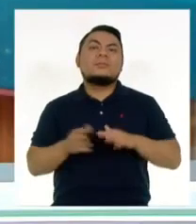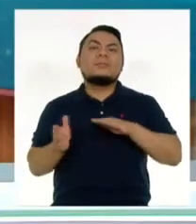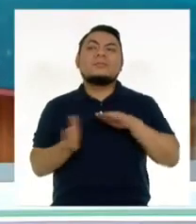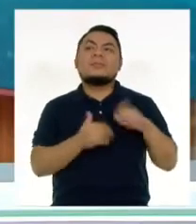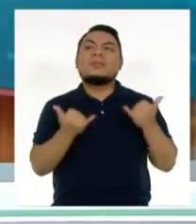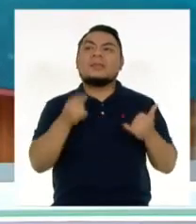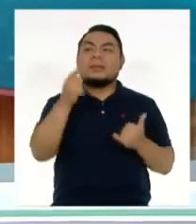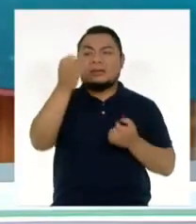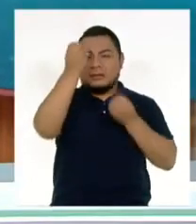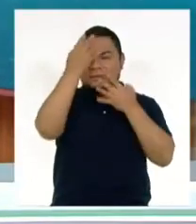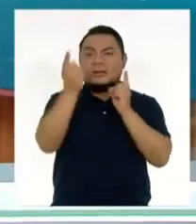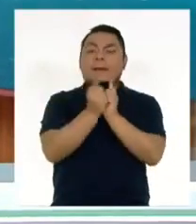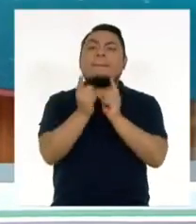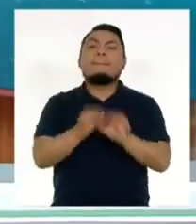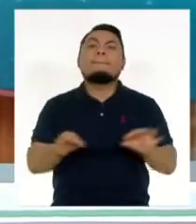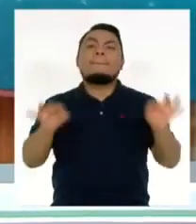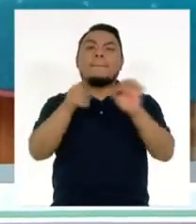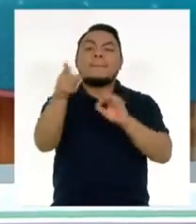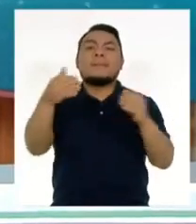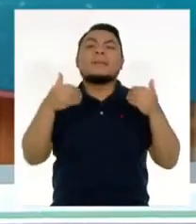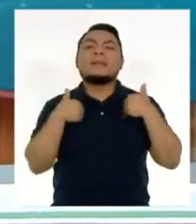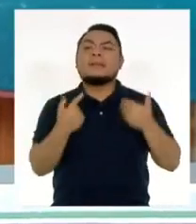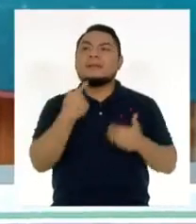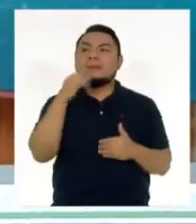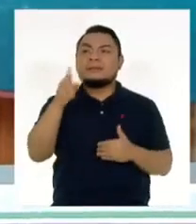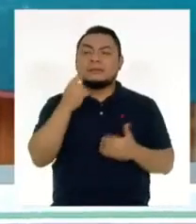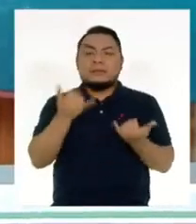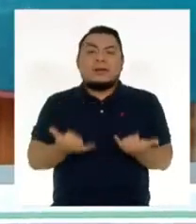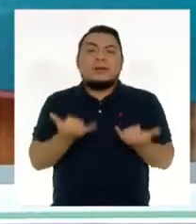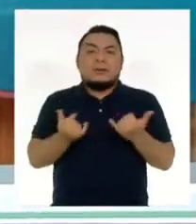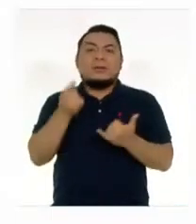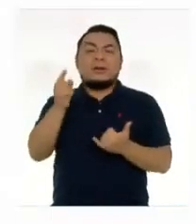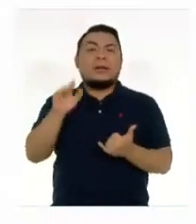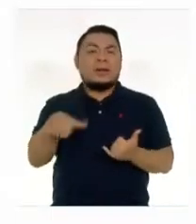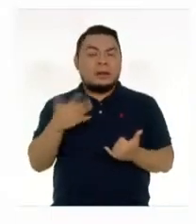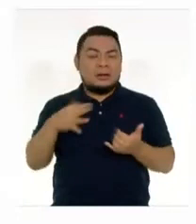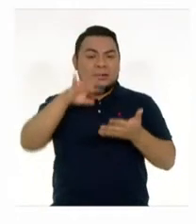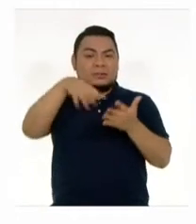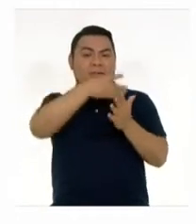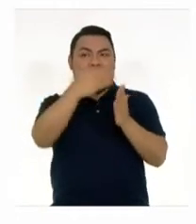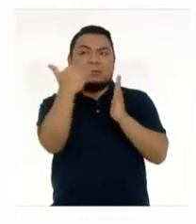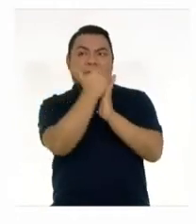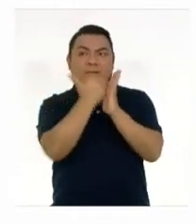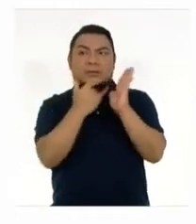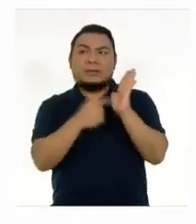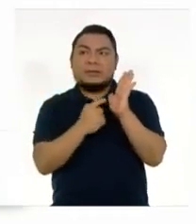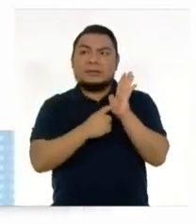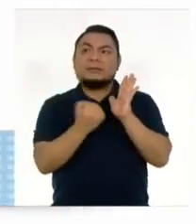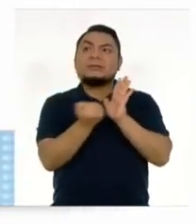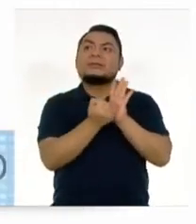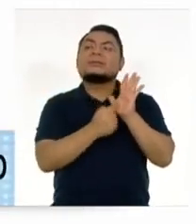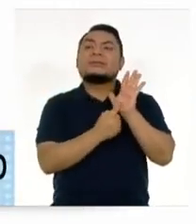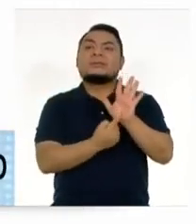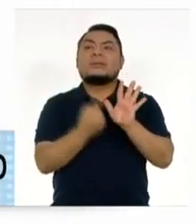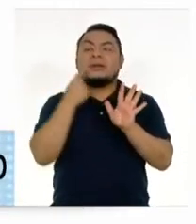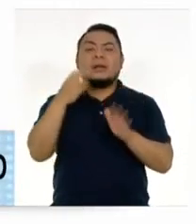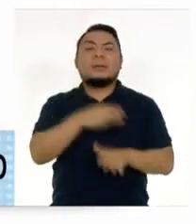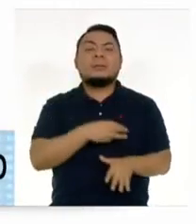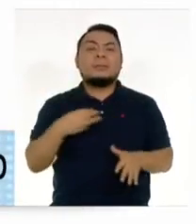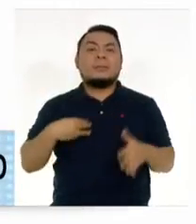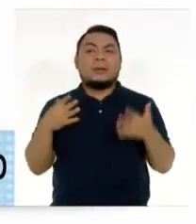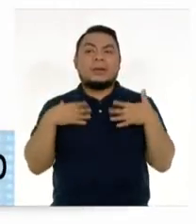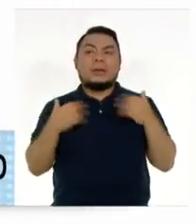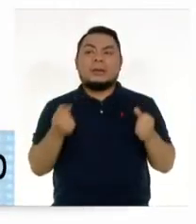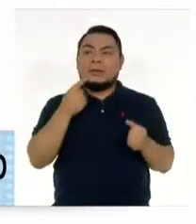Vamos, amigos, de inmediato con información importante y tiene que ver con la actualización. Hay un padrón que se ha puesto a disposición del